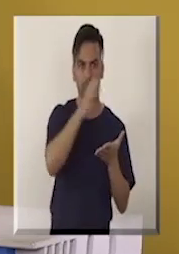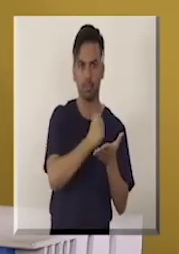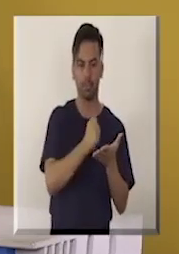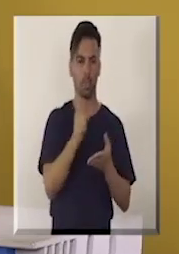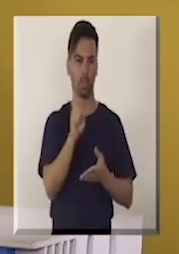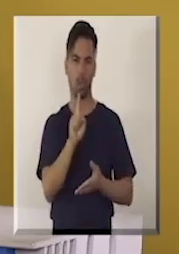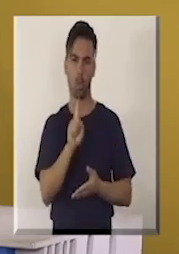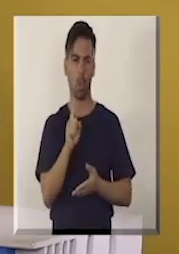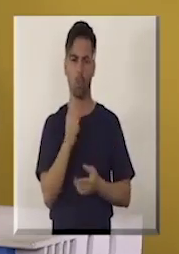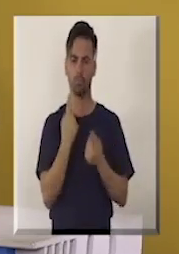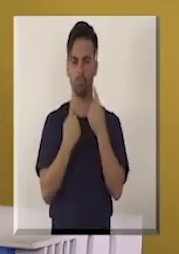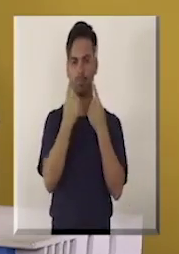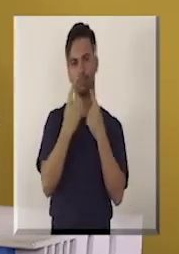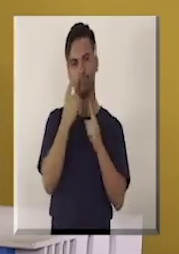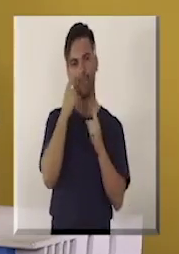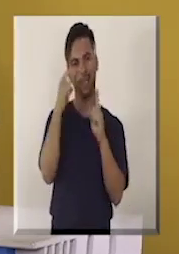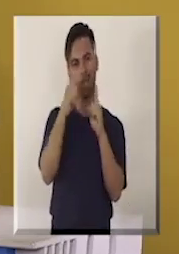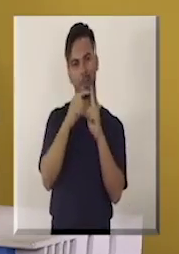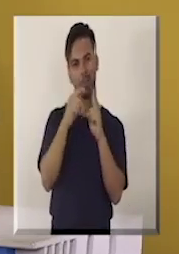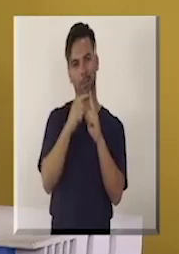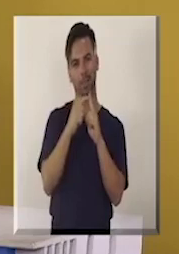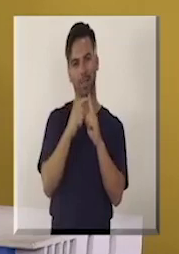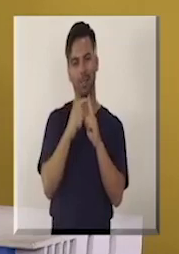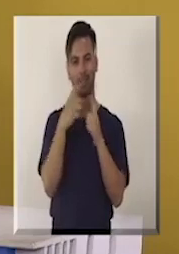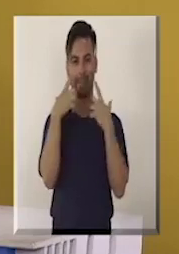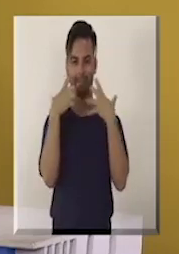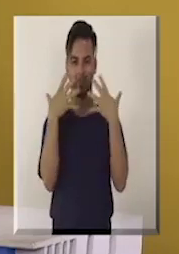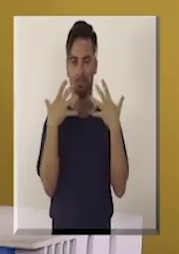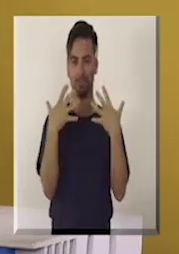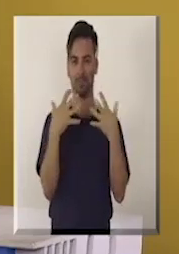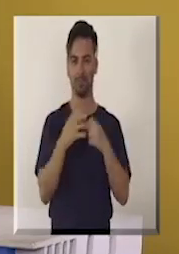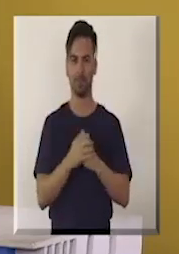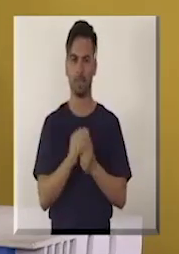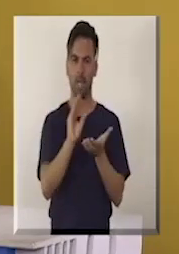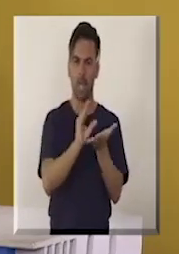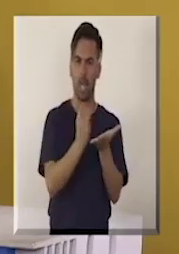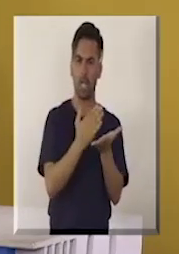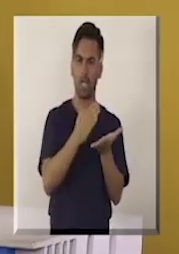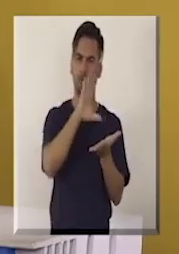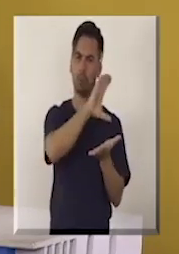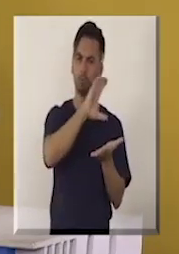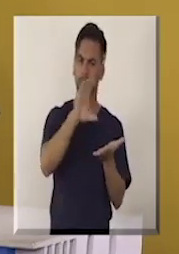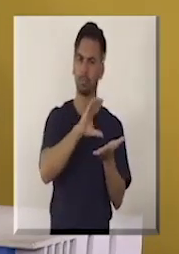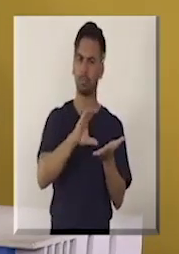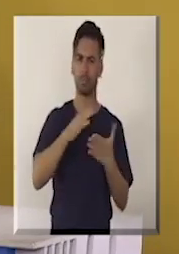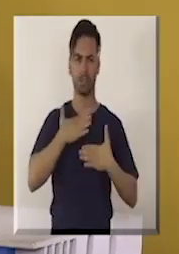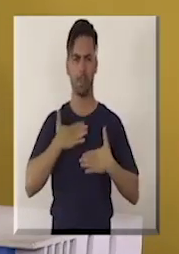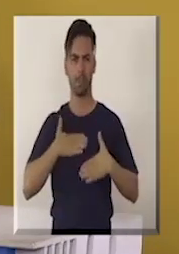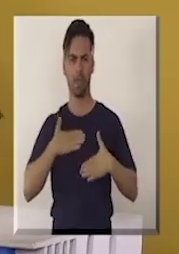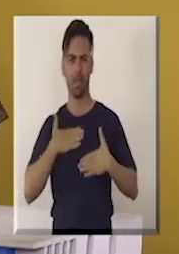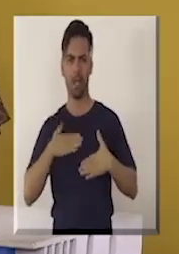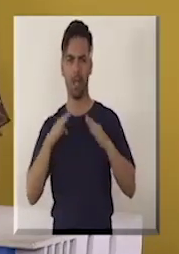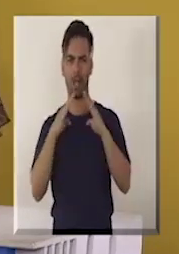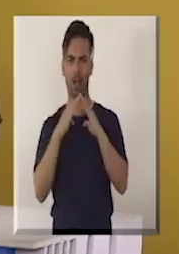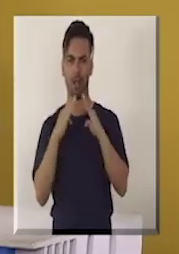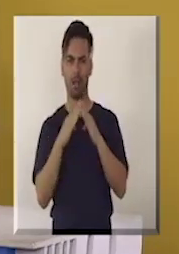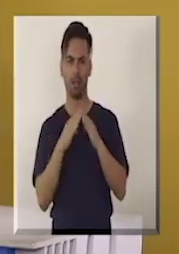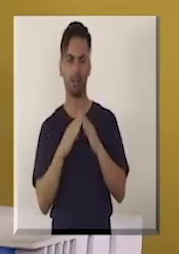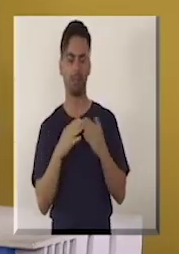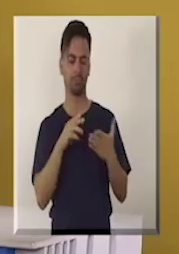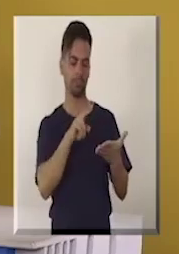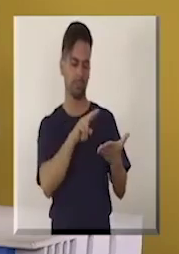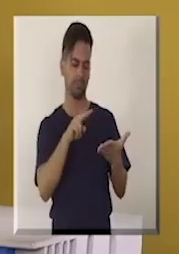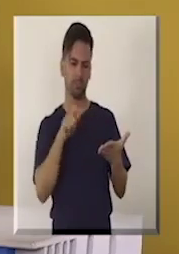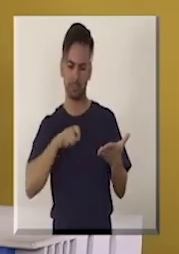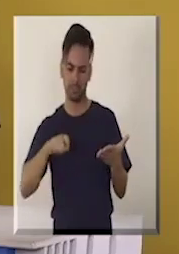debe hacer. En el libro aparecen todas, solo en la diapositiva vemos la referencia para irnos guiando.